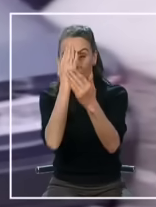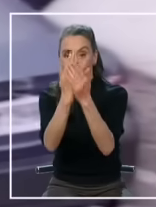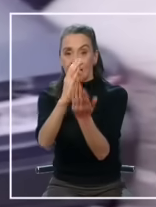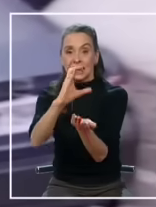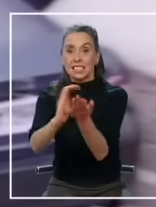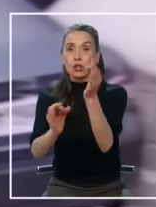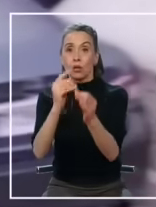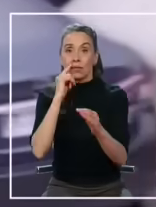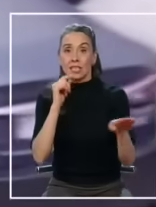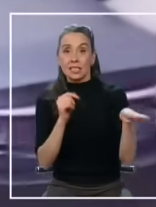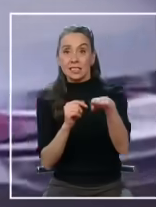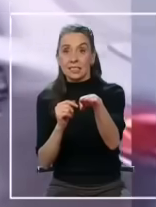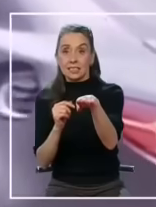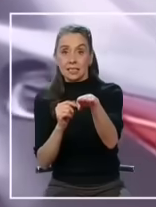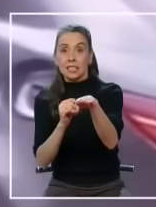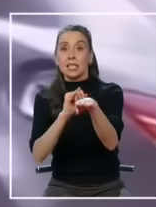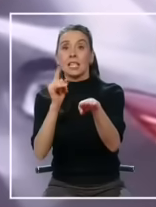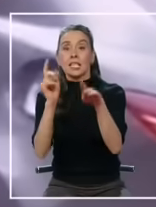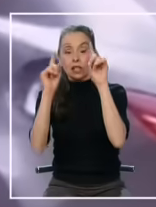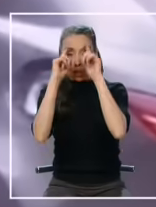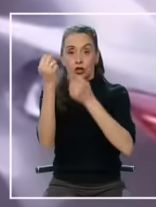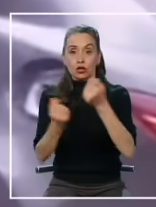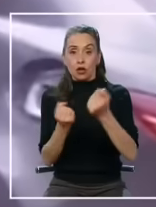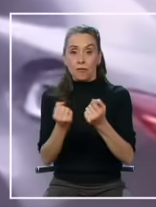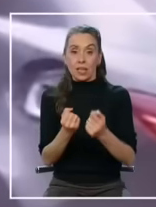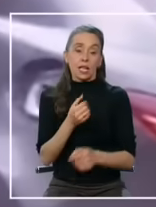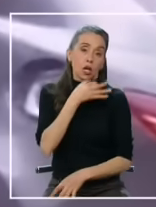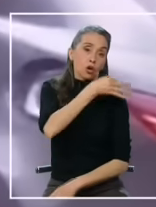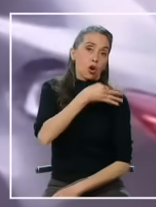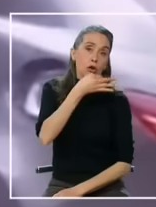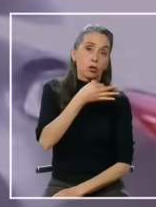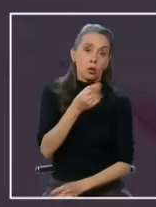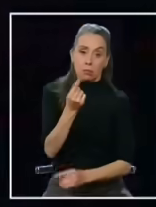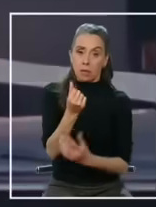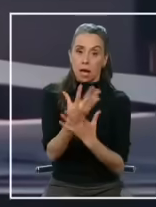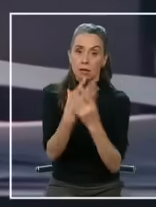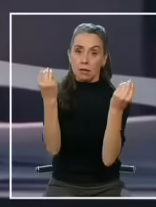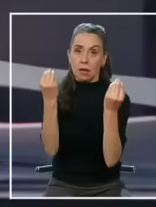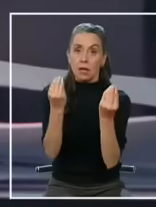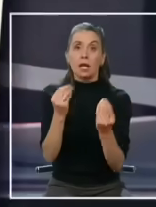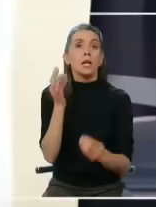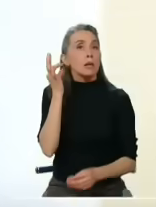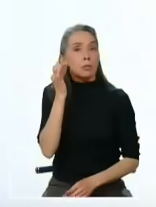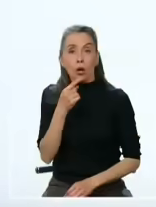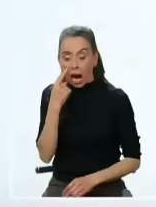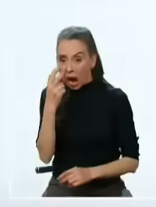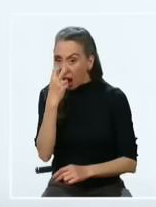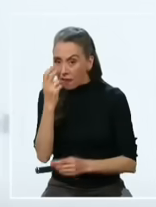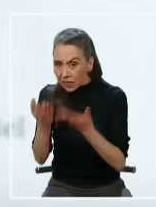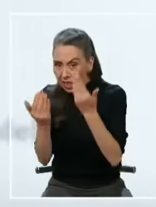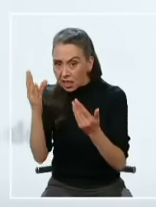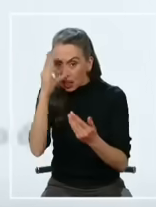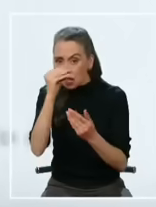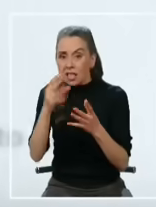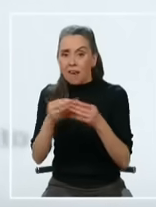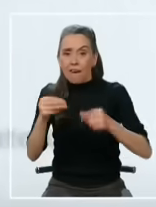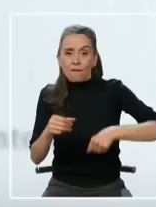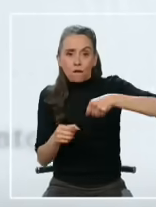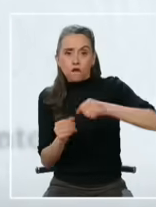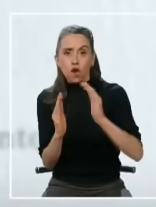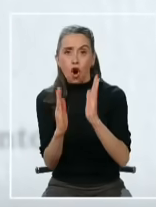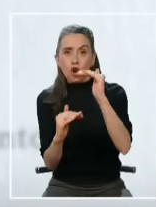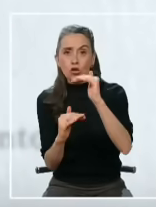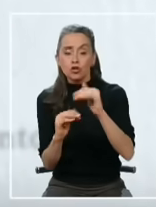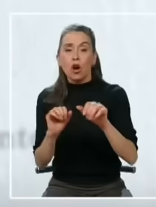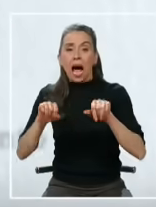de Justicia. Posterior a eso, quien conducía aseguró que le faltaba dinero. Fui a revisar y no encontraba el bolsito. Lo